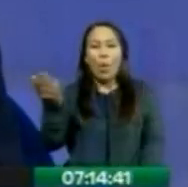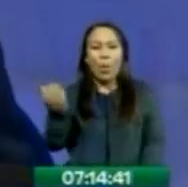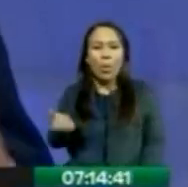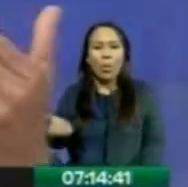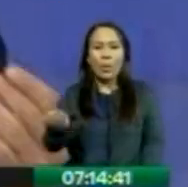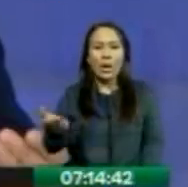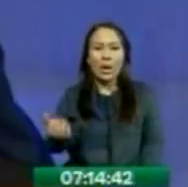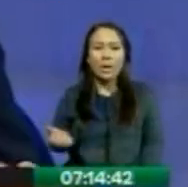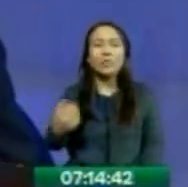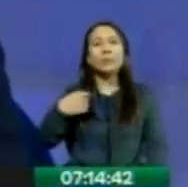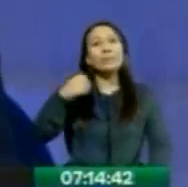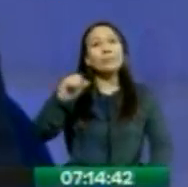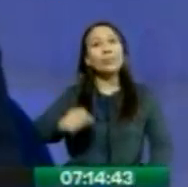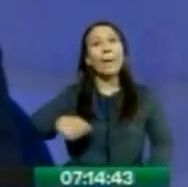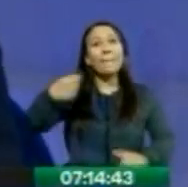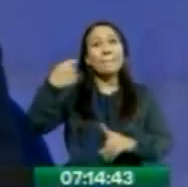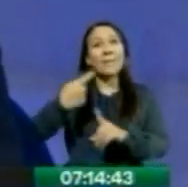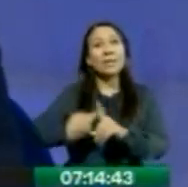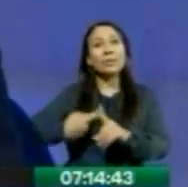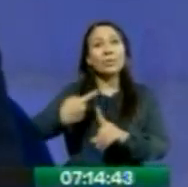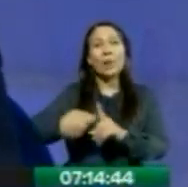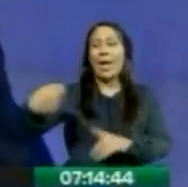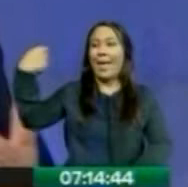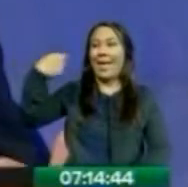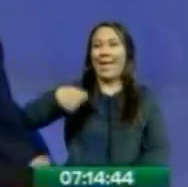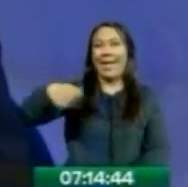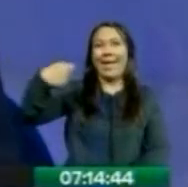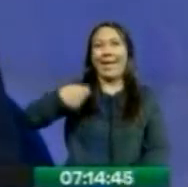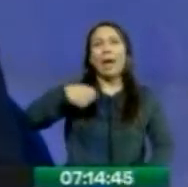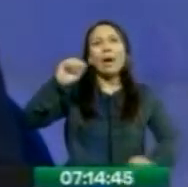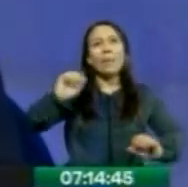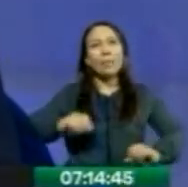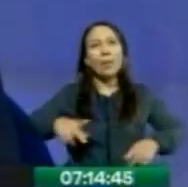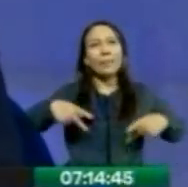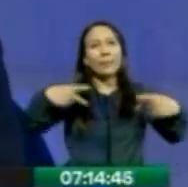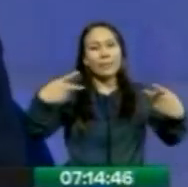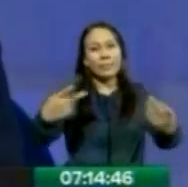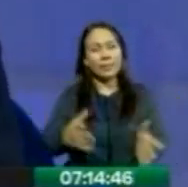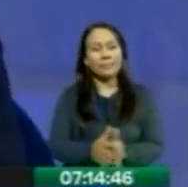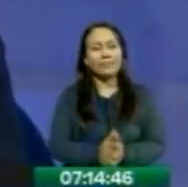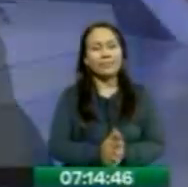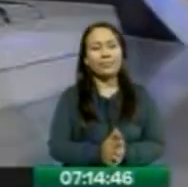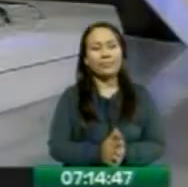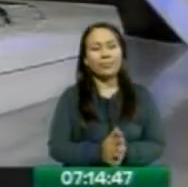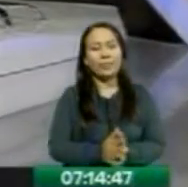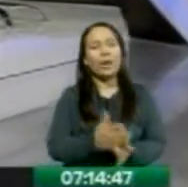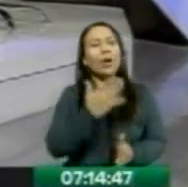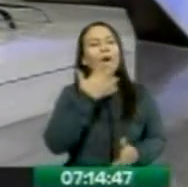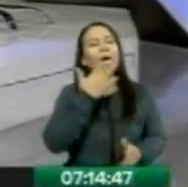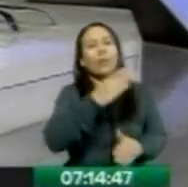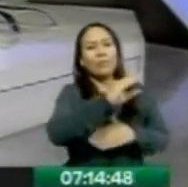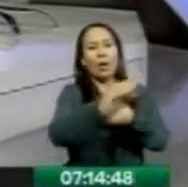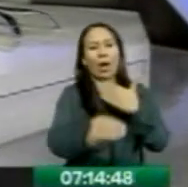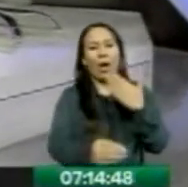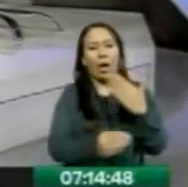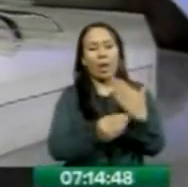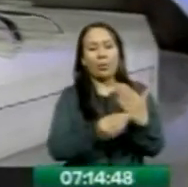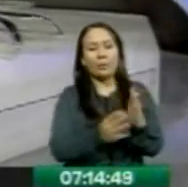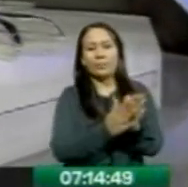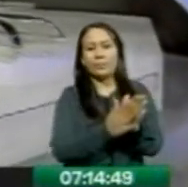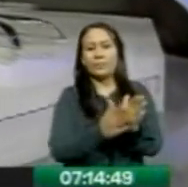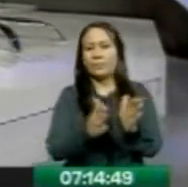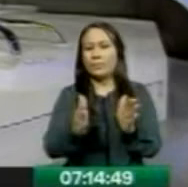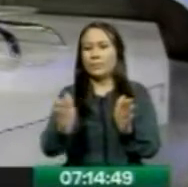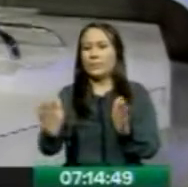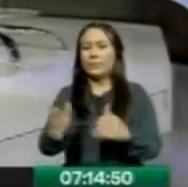y tener su pensión mensual todos los meses que le permite vivir con dignidad. Abogado, ¿cómo se implementa, verdad, en el